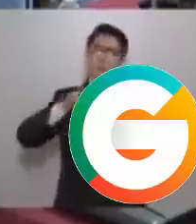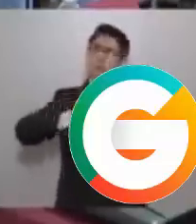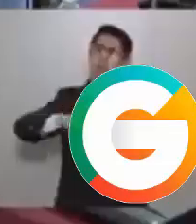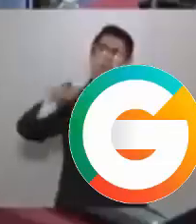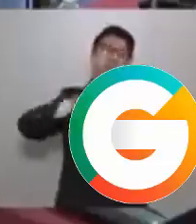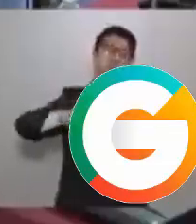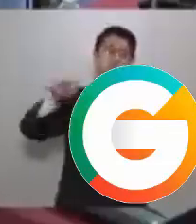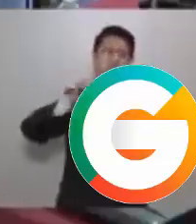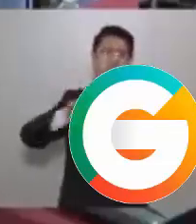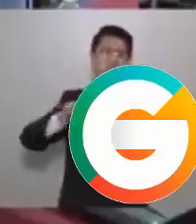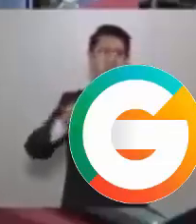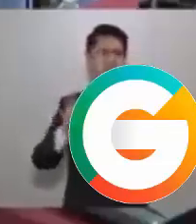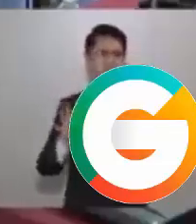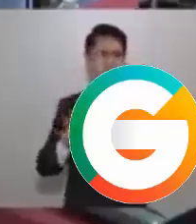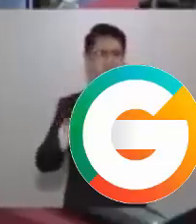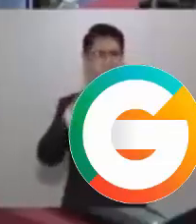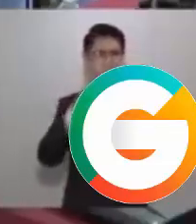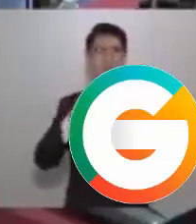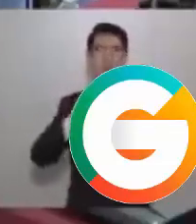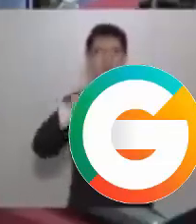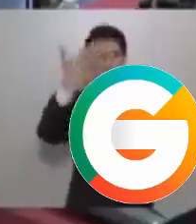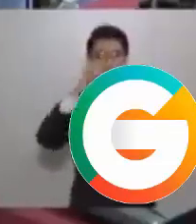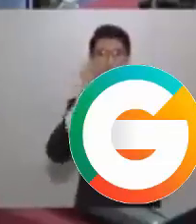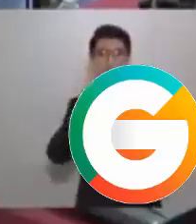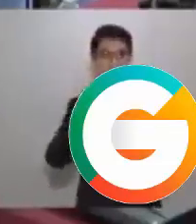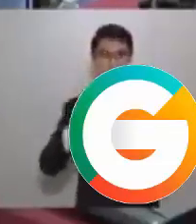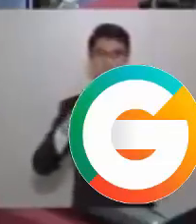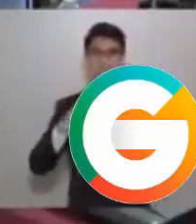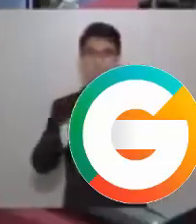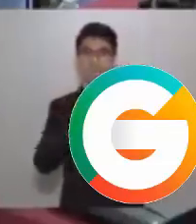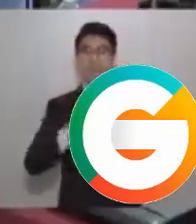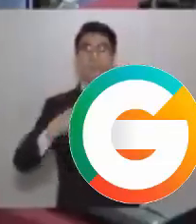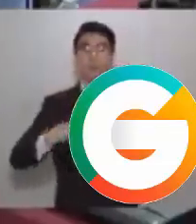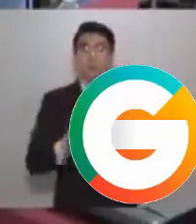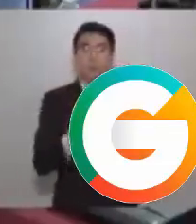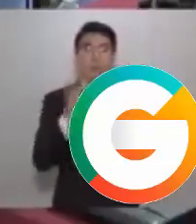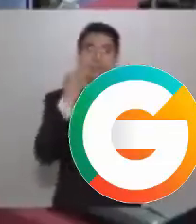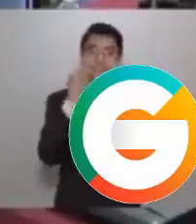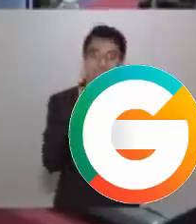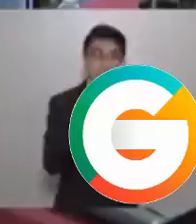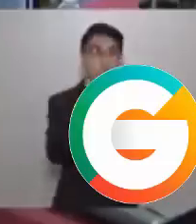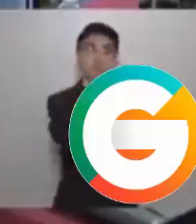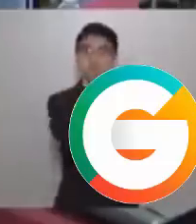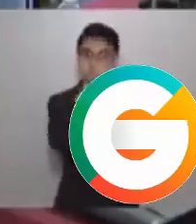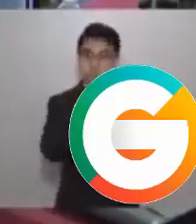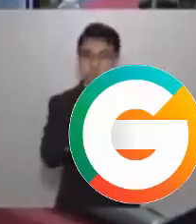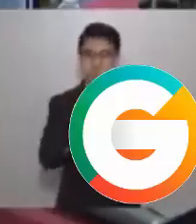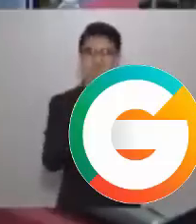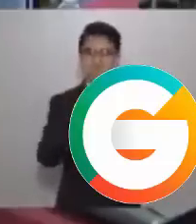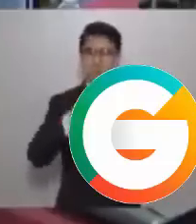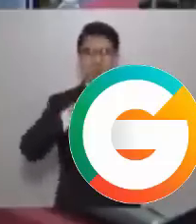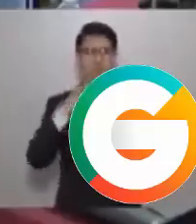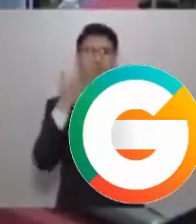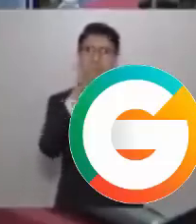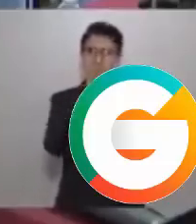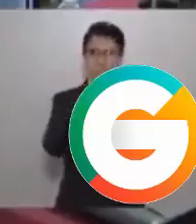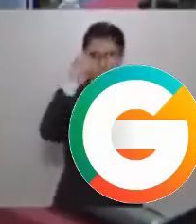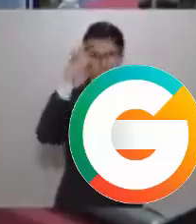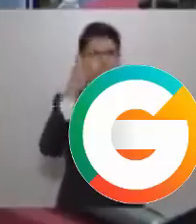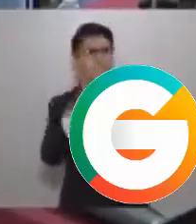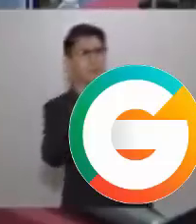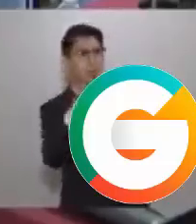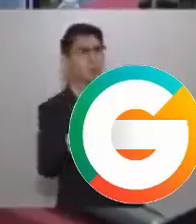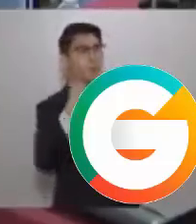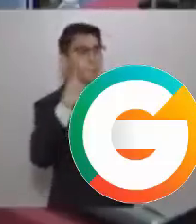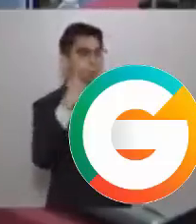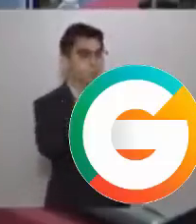información, saber si esto fue así. Y por último, en un caso distinto, preguntarle cómo van los temas de